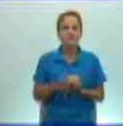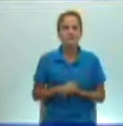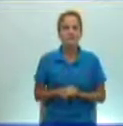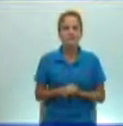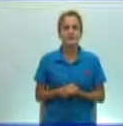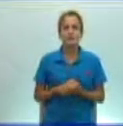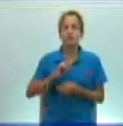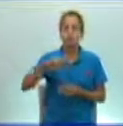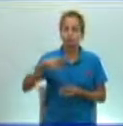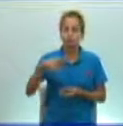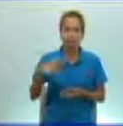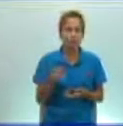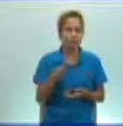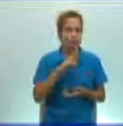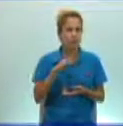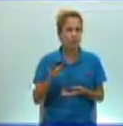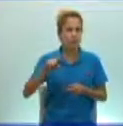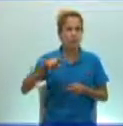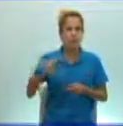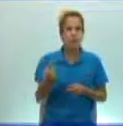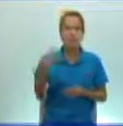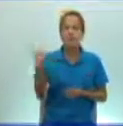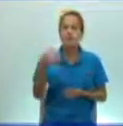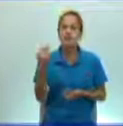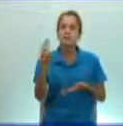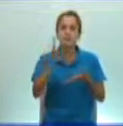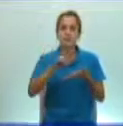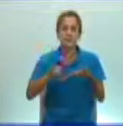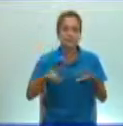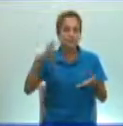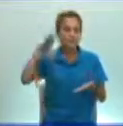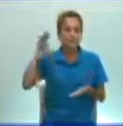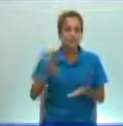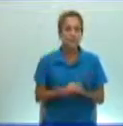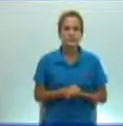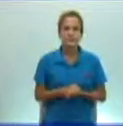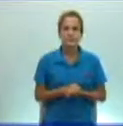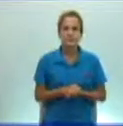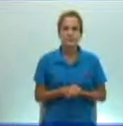revisión del próximo ejercicio de comprensión lectora.